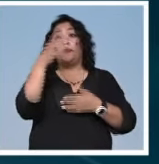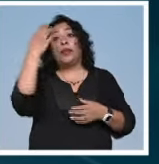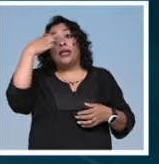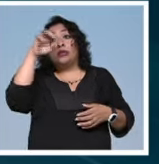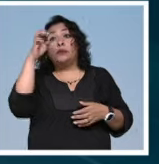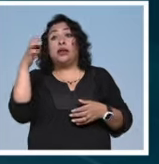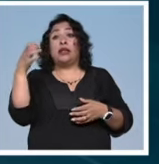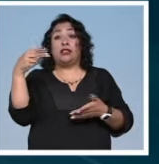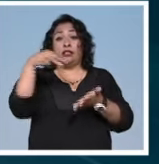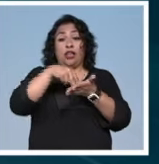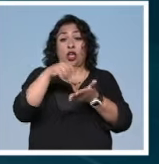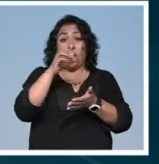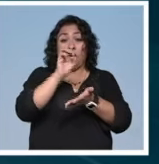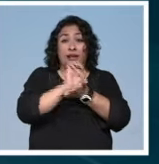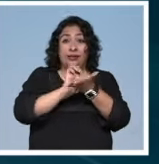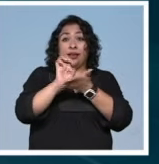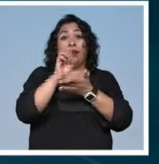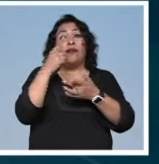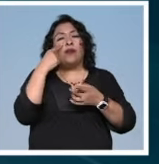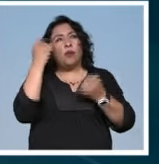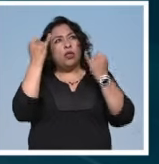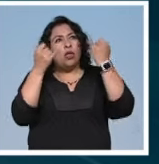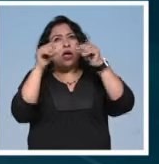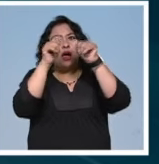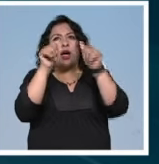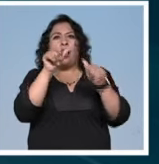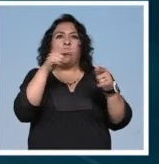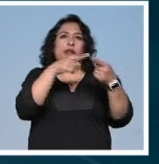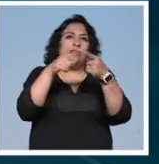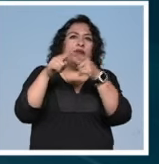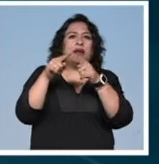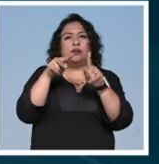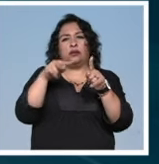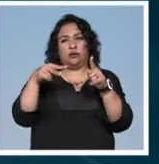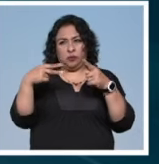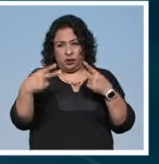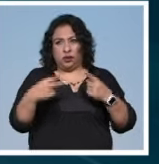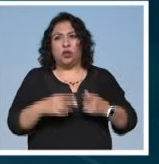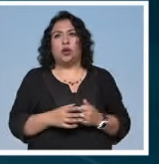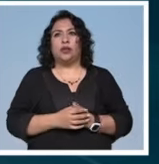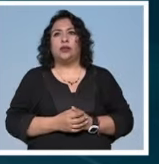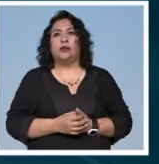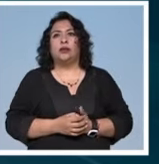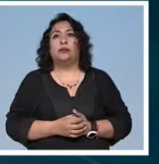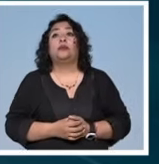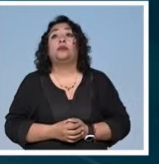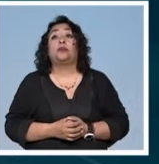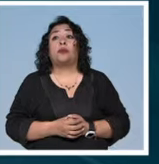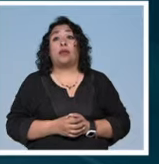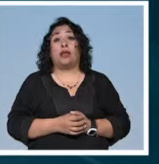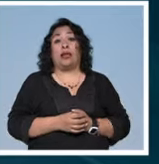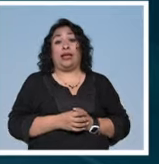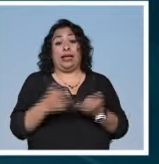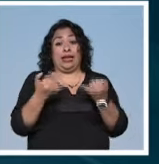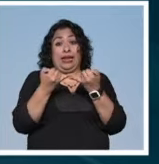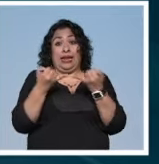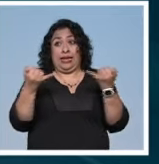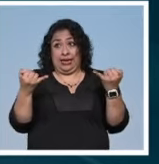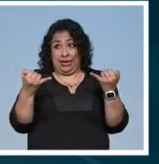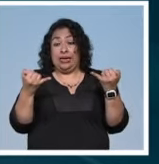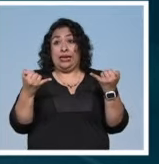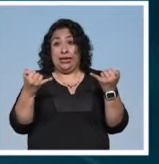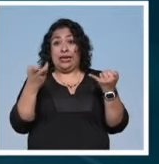experiencia escénica que confronta la creación del arte desde diversas ópticas. La línea sobre